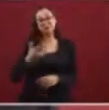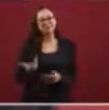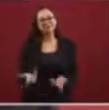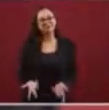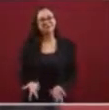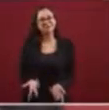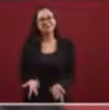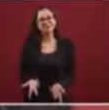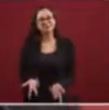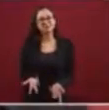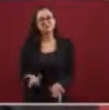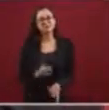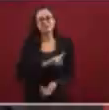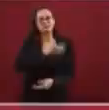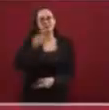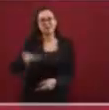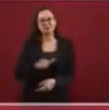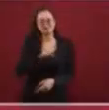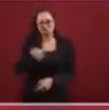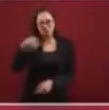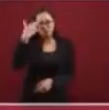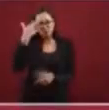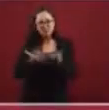Y en el desfile,